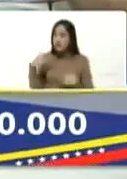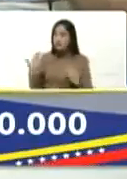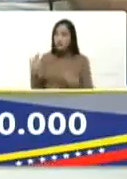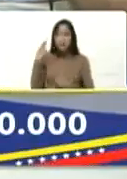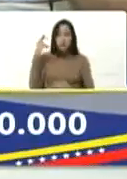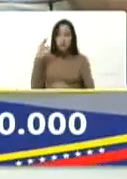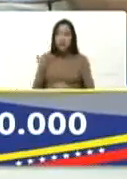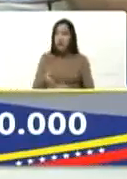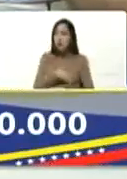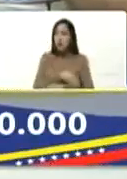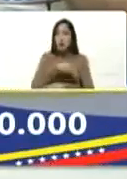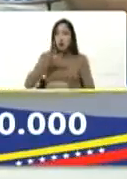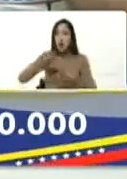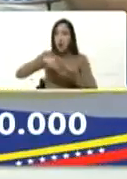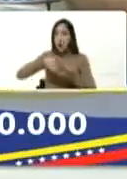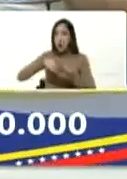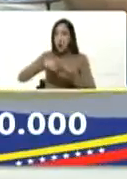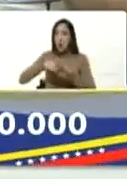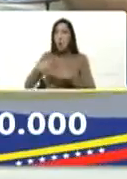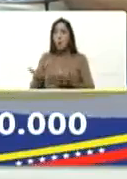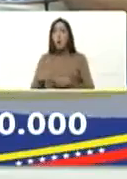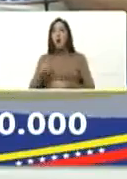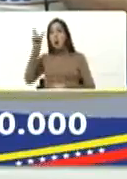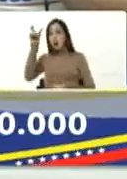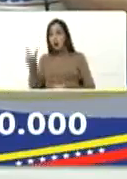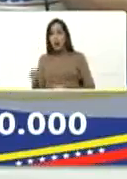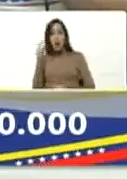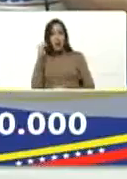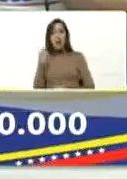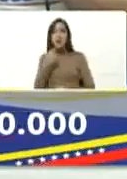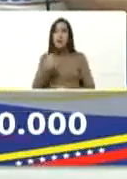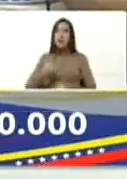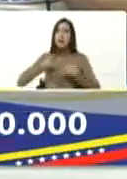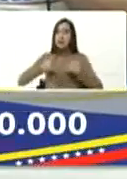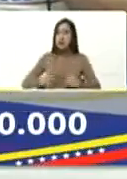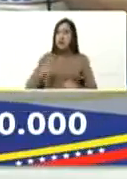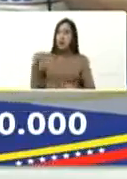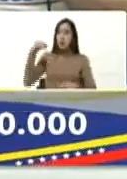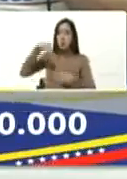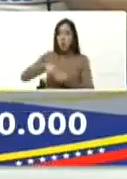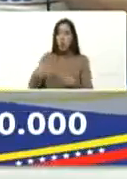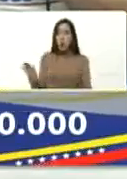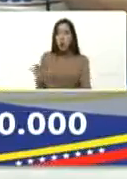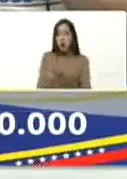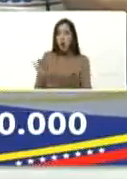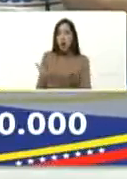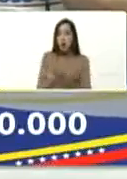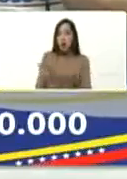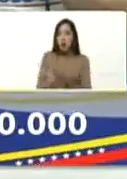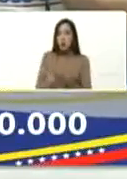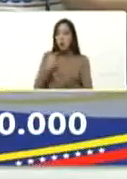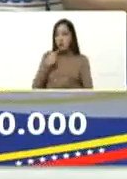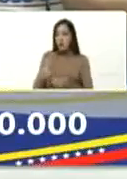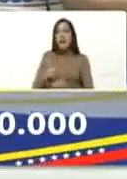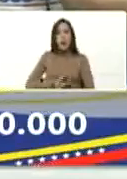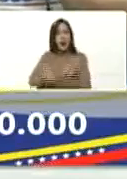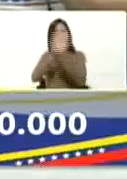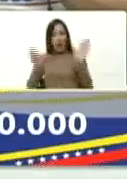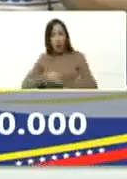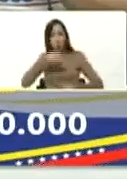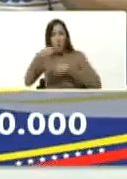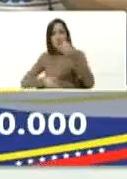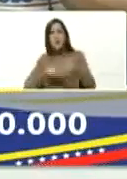hablaba, Jorlis nos estaba comentando que su niña va a entrar a una escuela de canto. Excelente, ahí está el sistema de